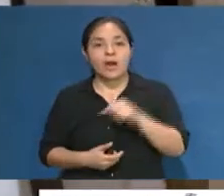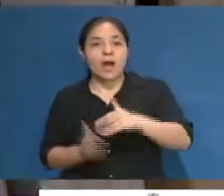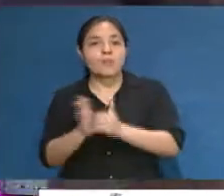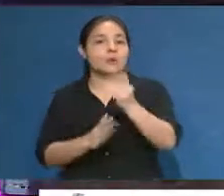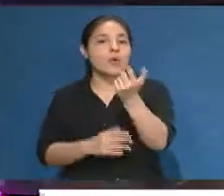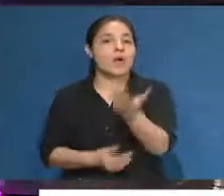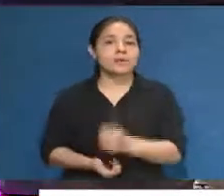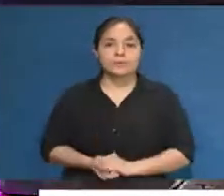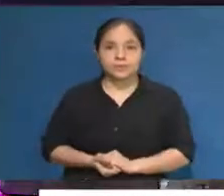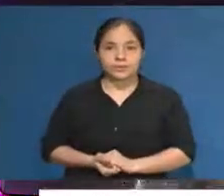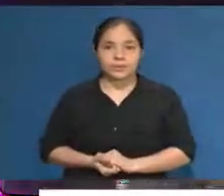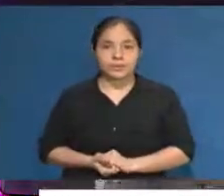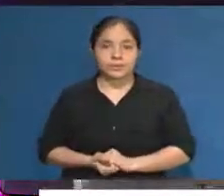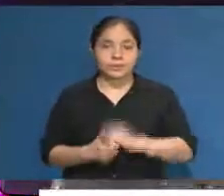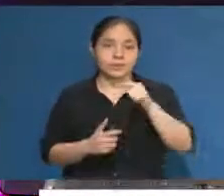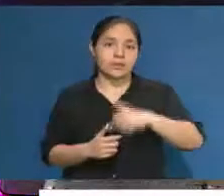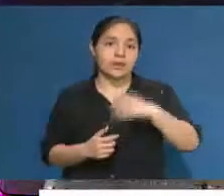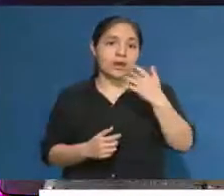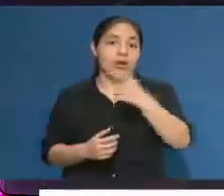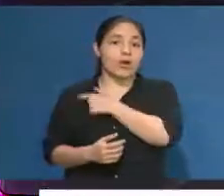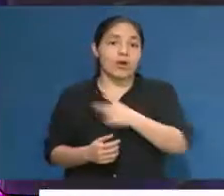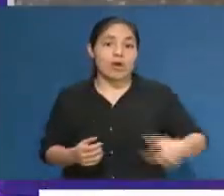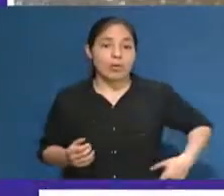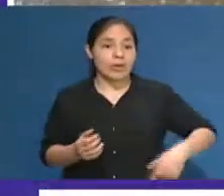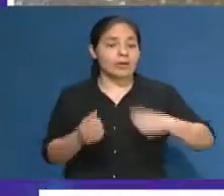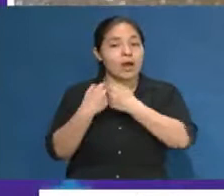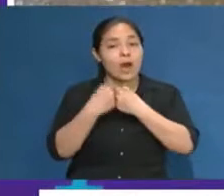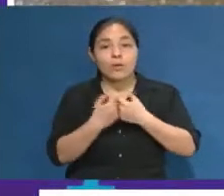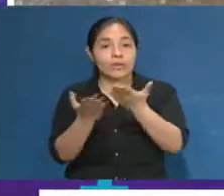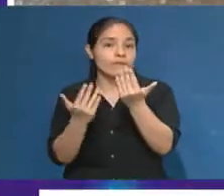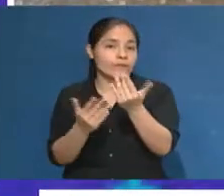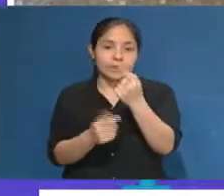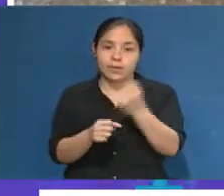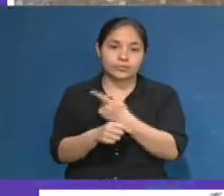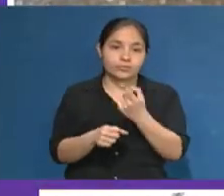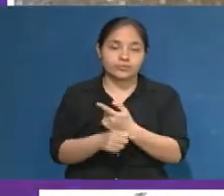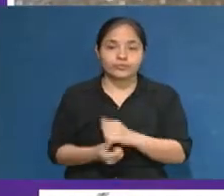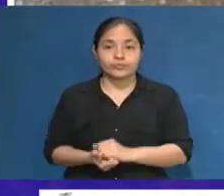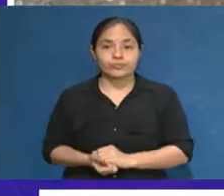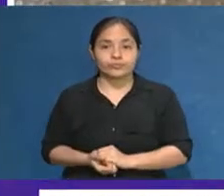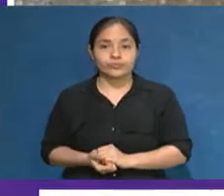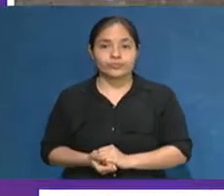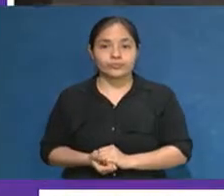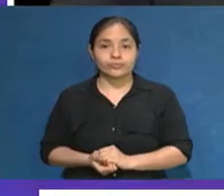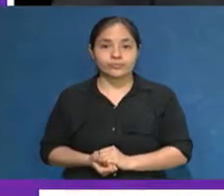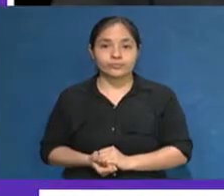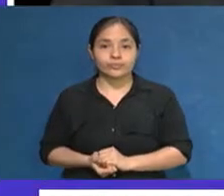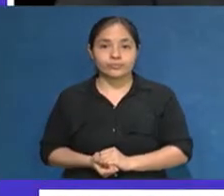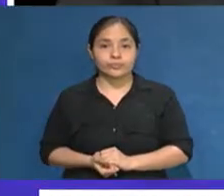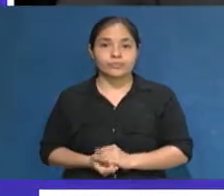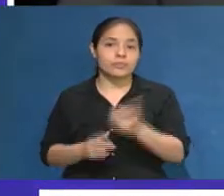Dicen de parte de lo que es el gobierno que no superaría el 30%. Que si lo decimos así, claro, fuera